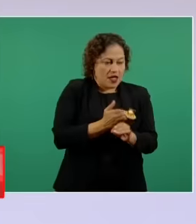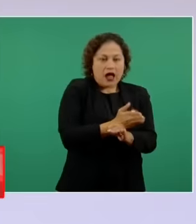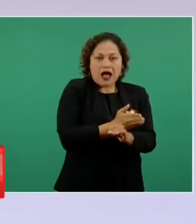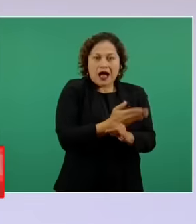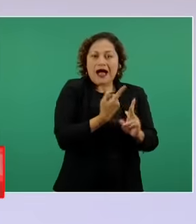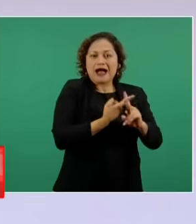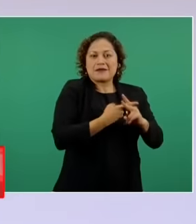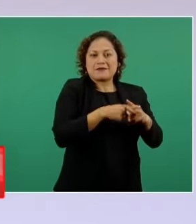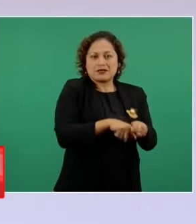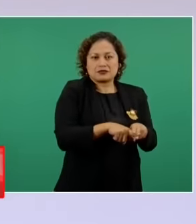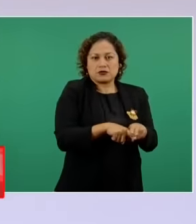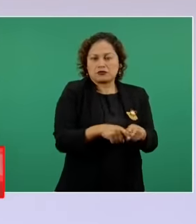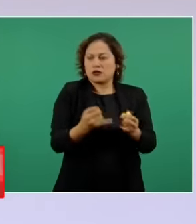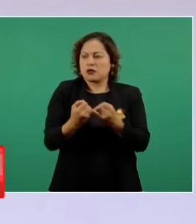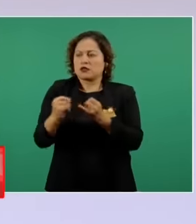independencia política.